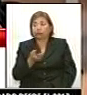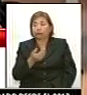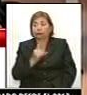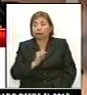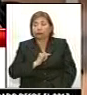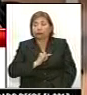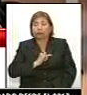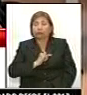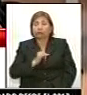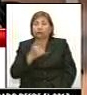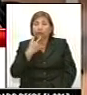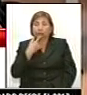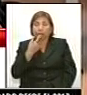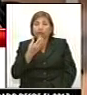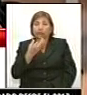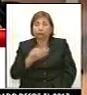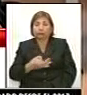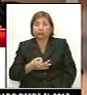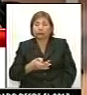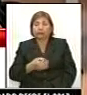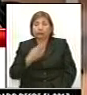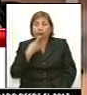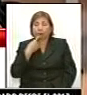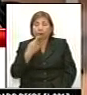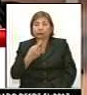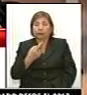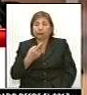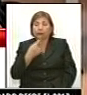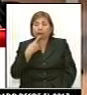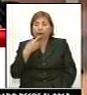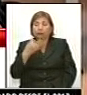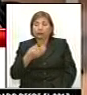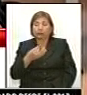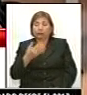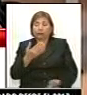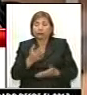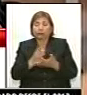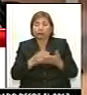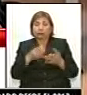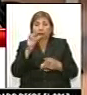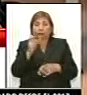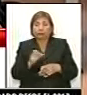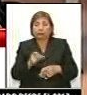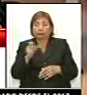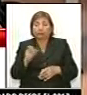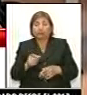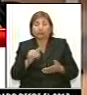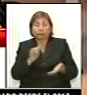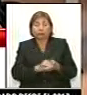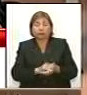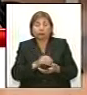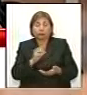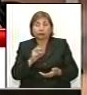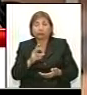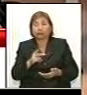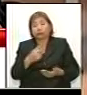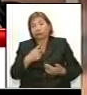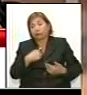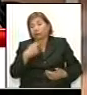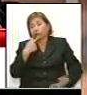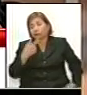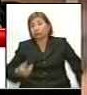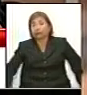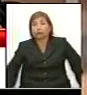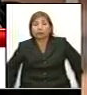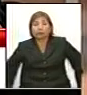yo, y lo puedo decir con certeza, y además de situaciones particulares, ¿ok? Yo dije,